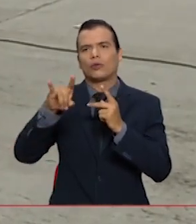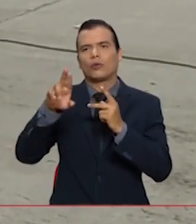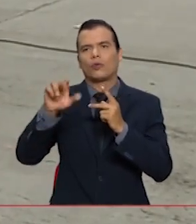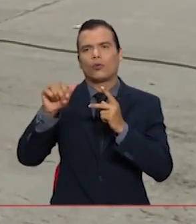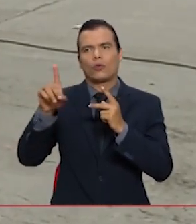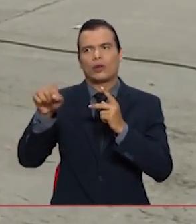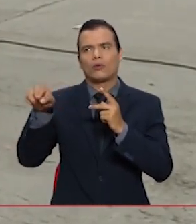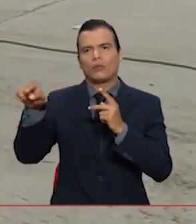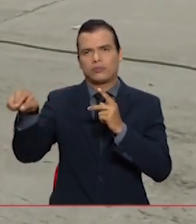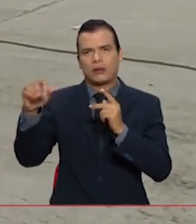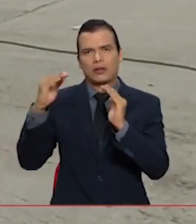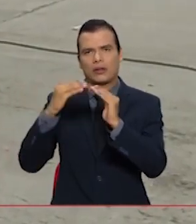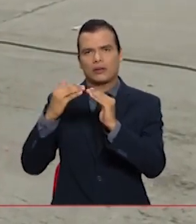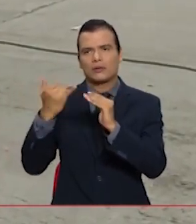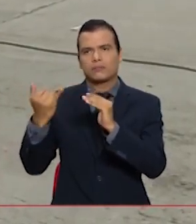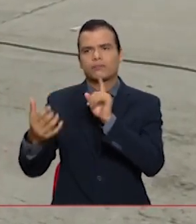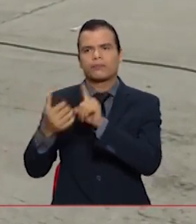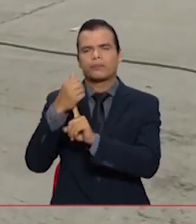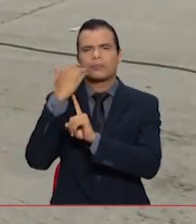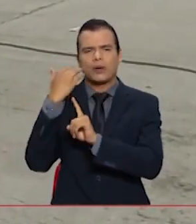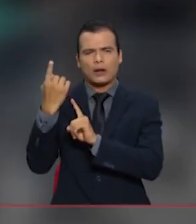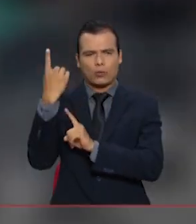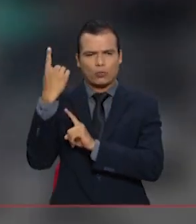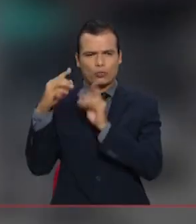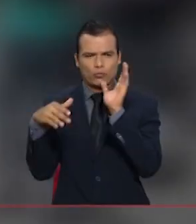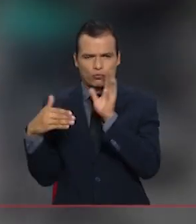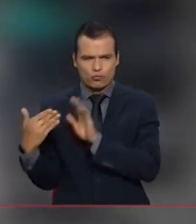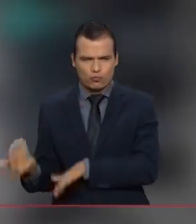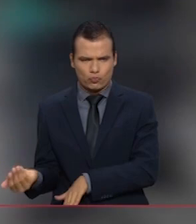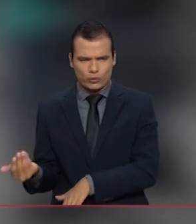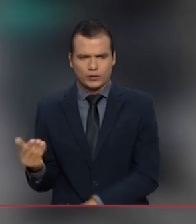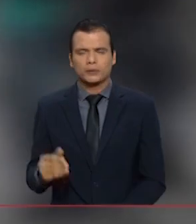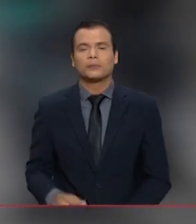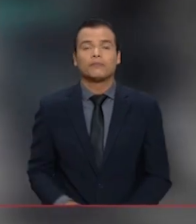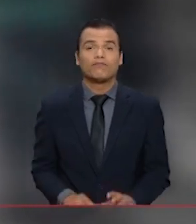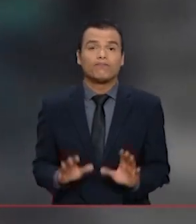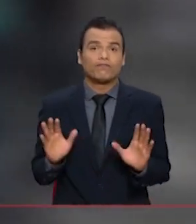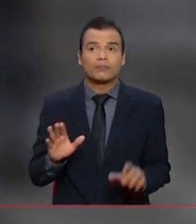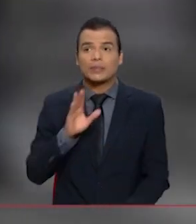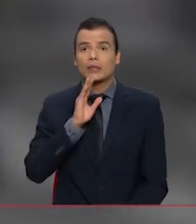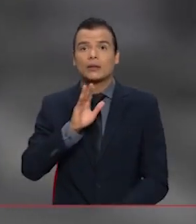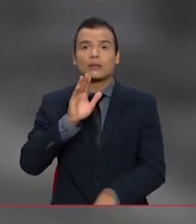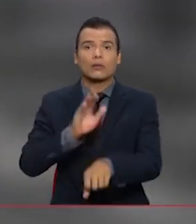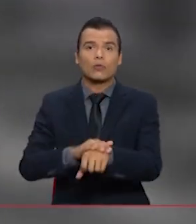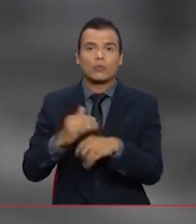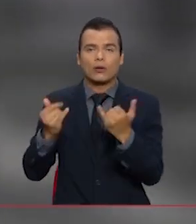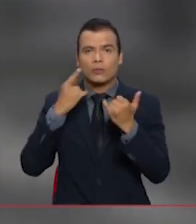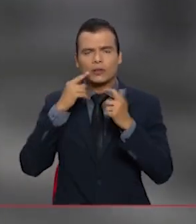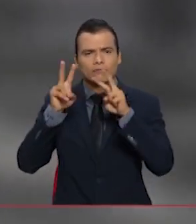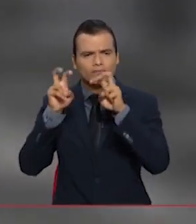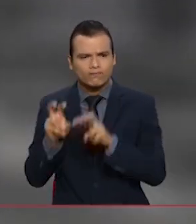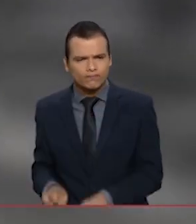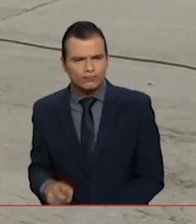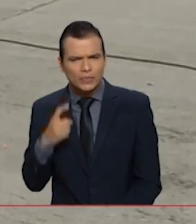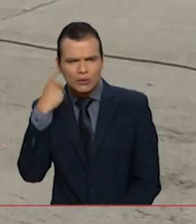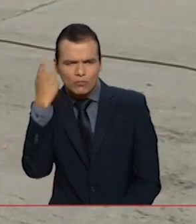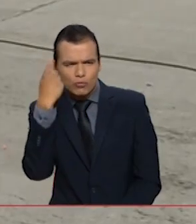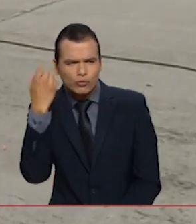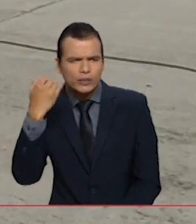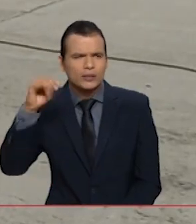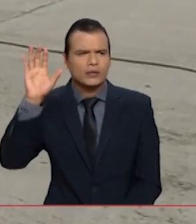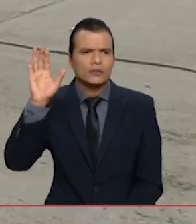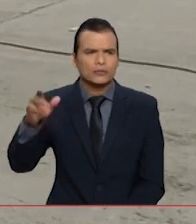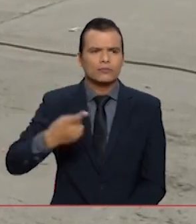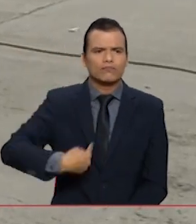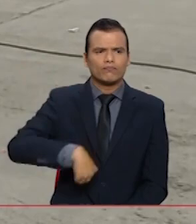al sitio se encuentra un cuerpo sin vida femenino. Las investigaciones avanzan para identificar a los responsables. Y estamos en la